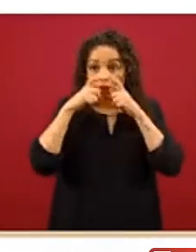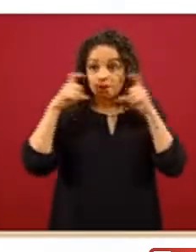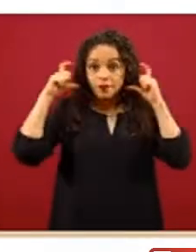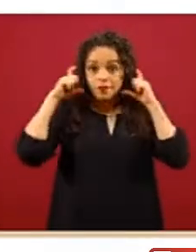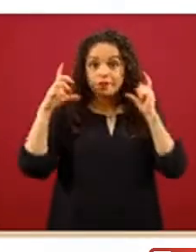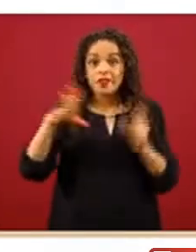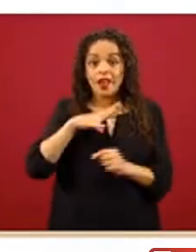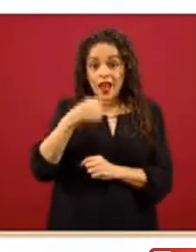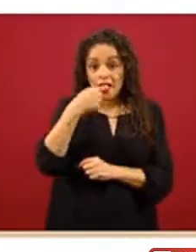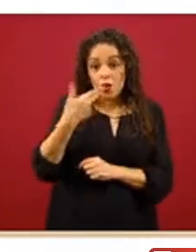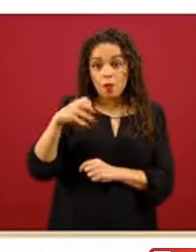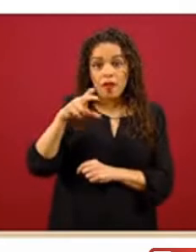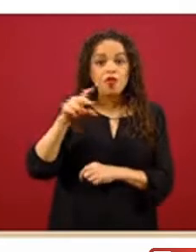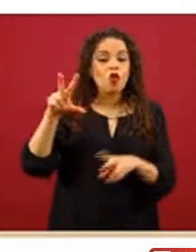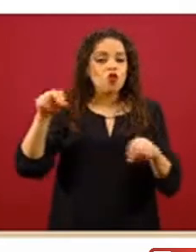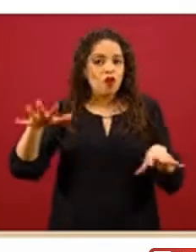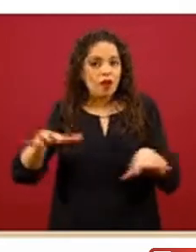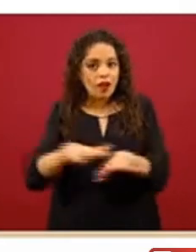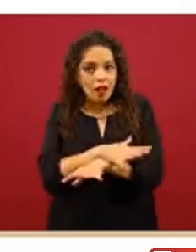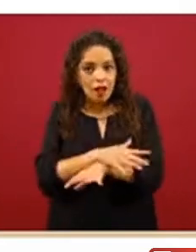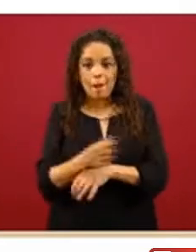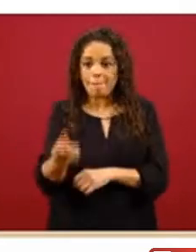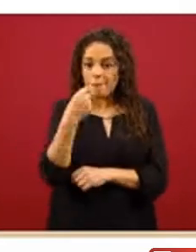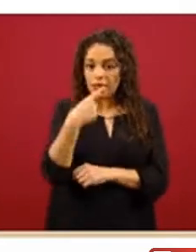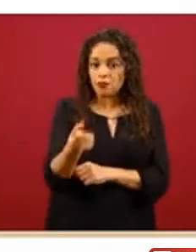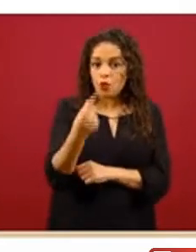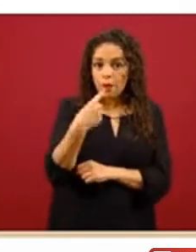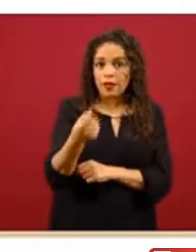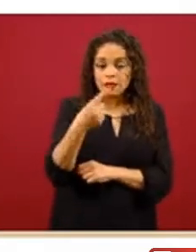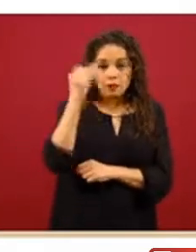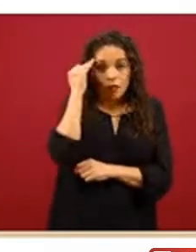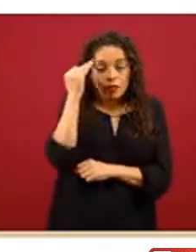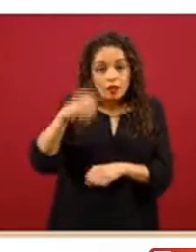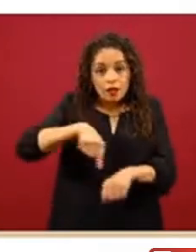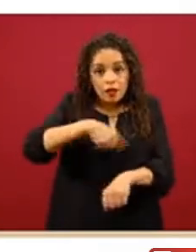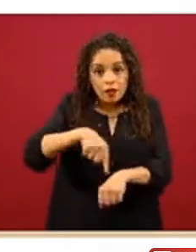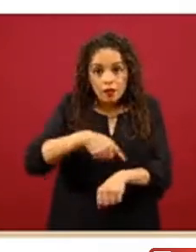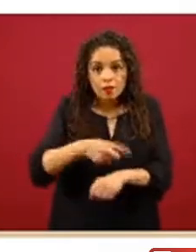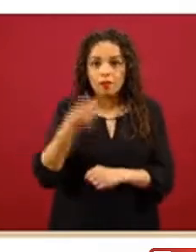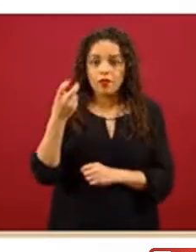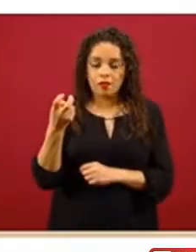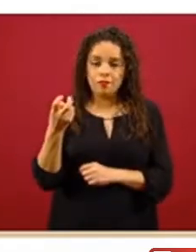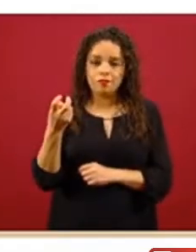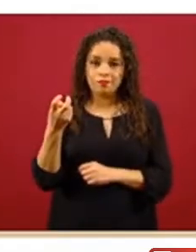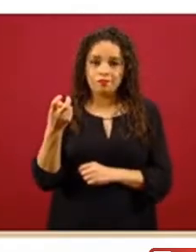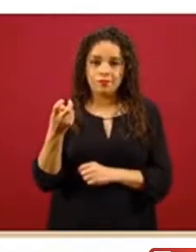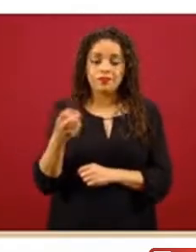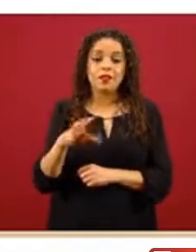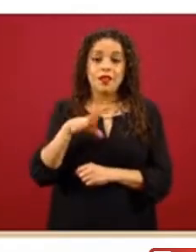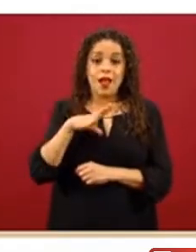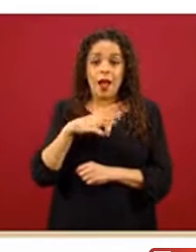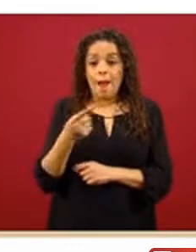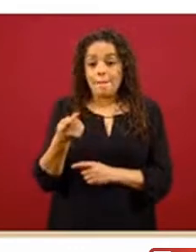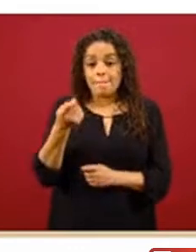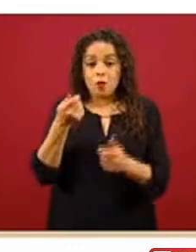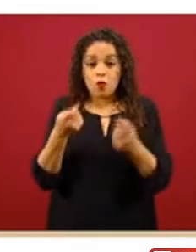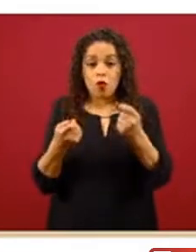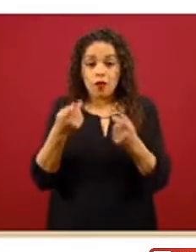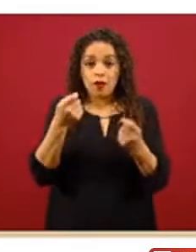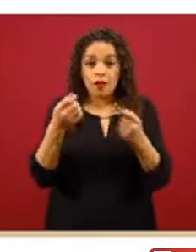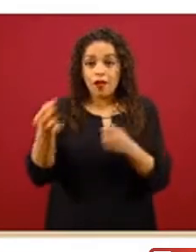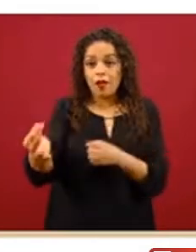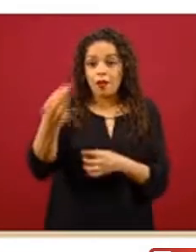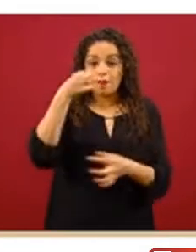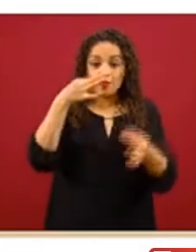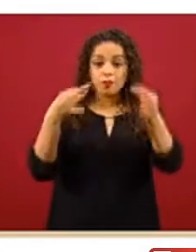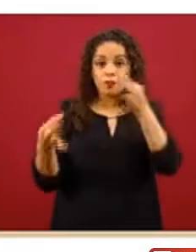y no me lo cambio, etcétera, pues evidentemente, en lugar de tener poquitas partículas que iban a caer de todas formas guardando mi